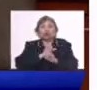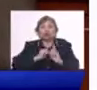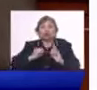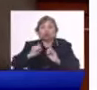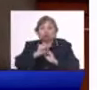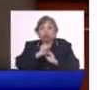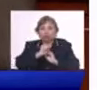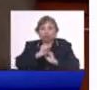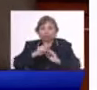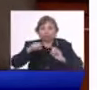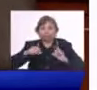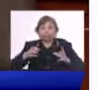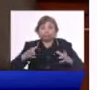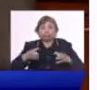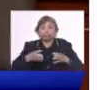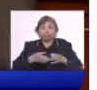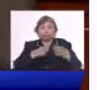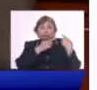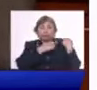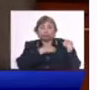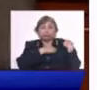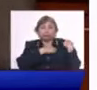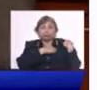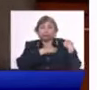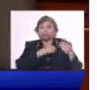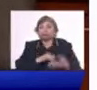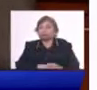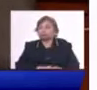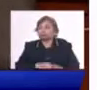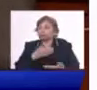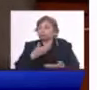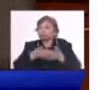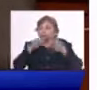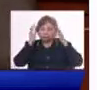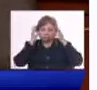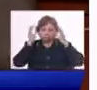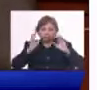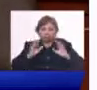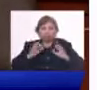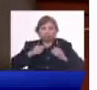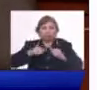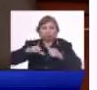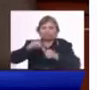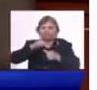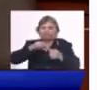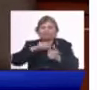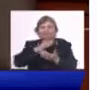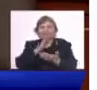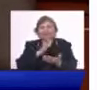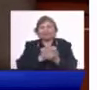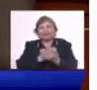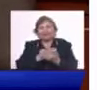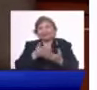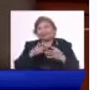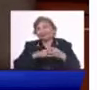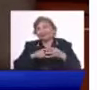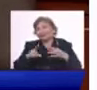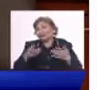que obliga a los congresistas a asumir una responsabilidad de acuerdo a la coyuntura que estamos viviendo, y la salida es